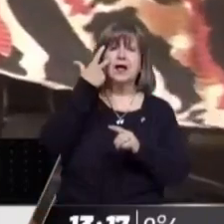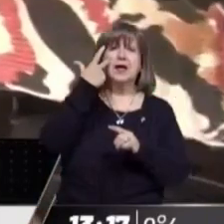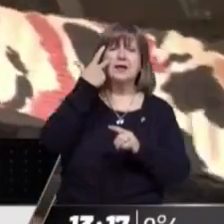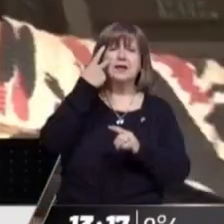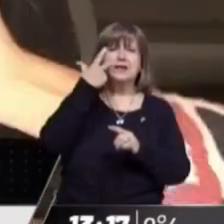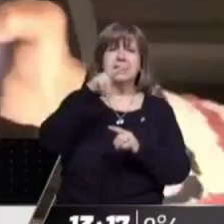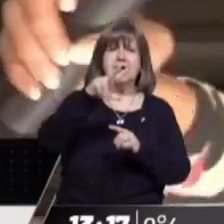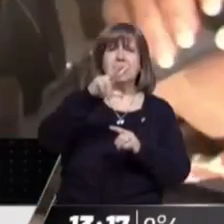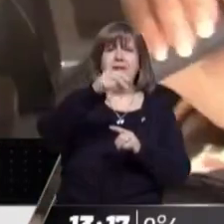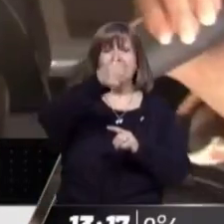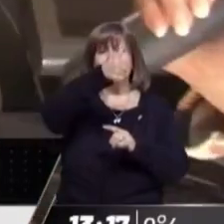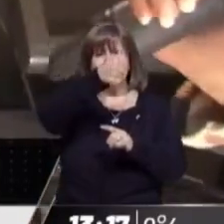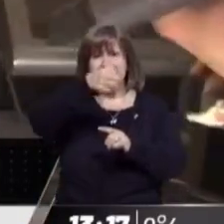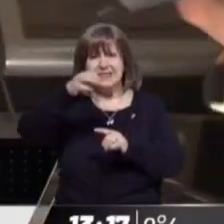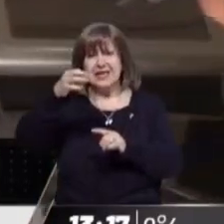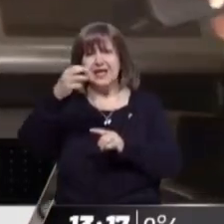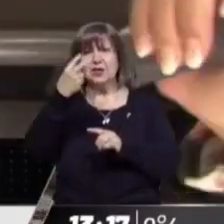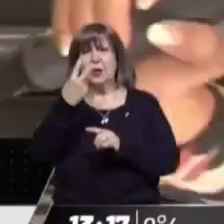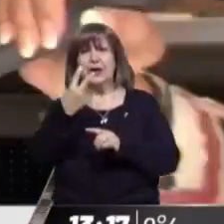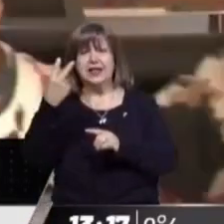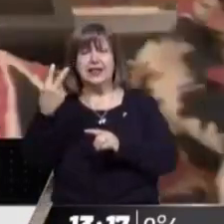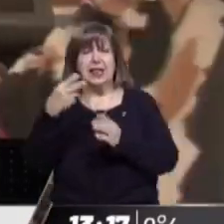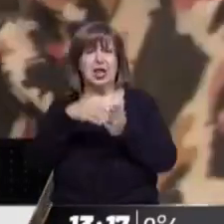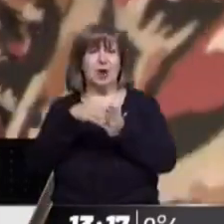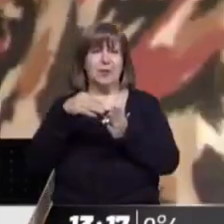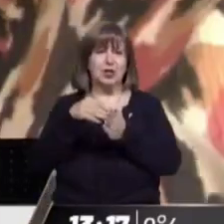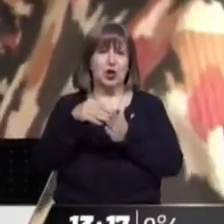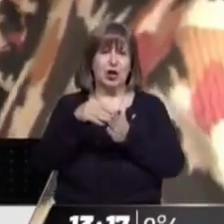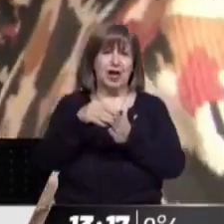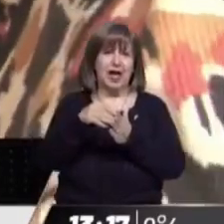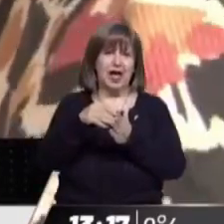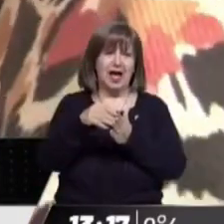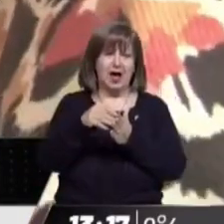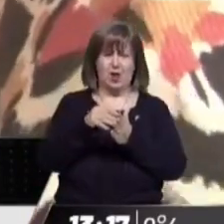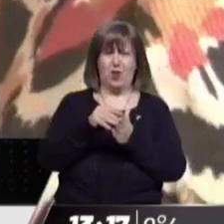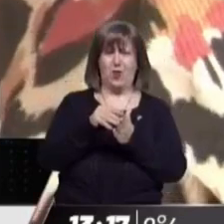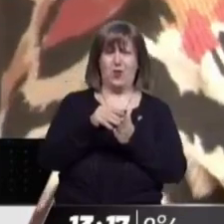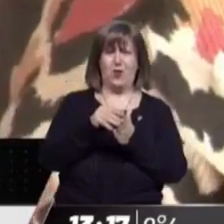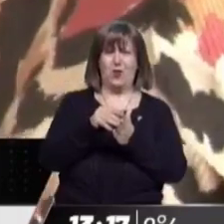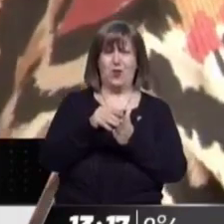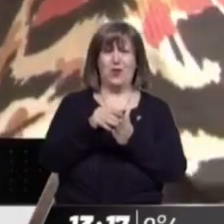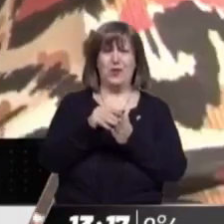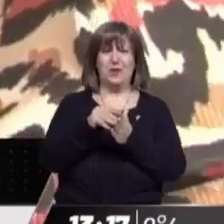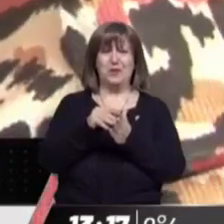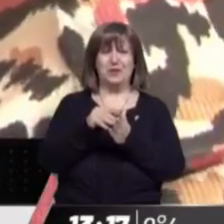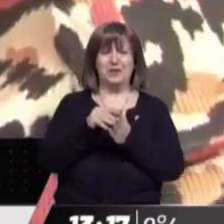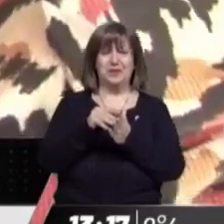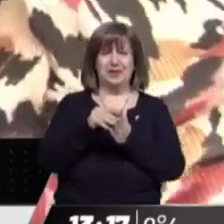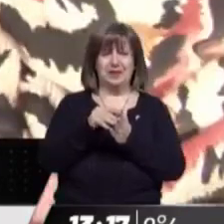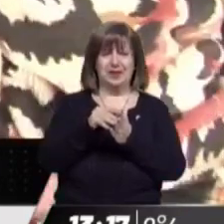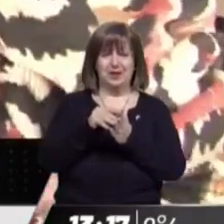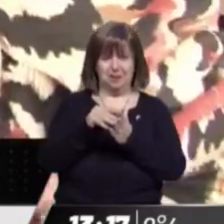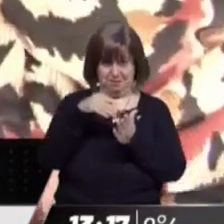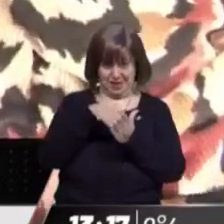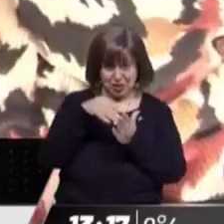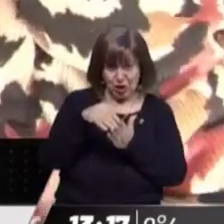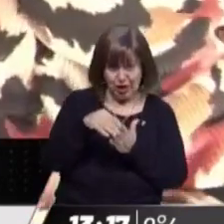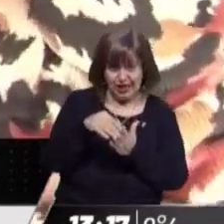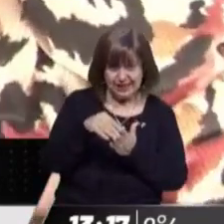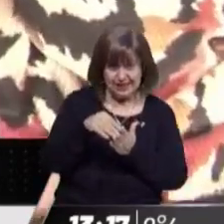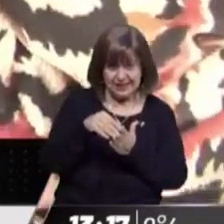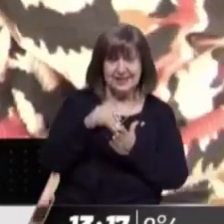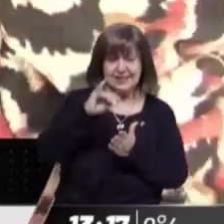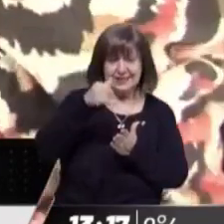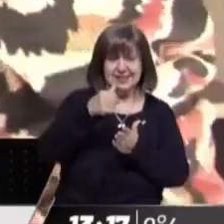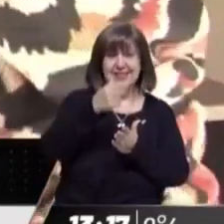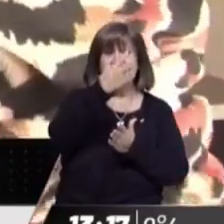3.622 millones. 3.622 claro, millones. Mirá el loto. Bueno, vamos a hacer una cosa. Millones, me dijiste. Sí. Millones, okay.